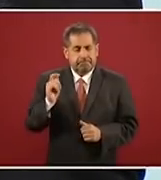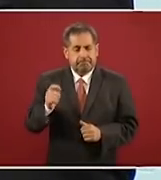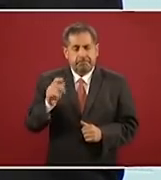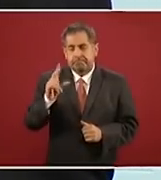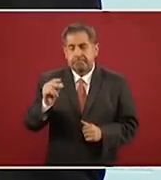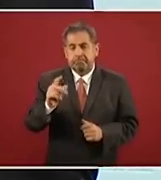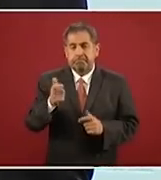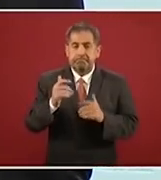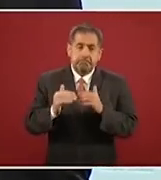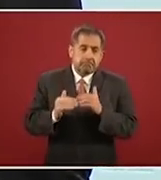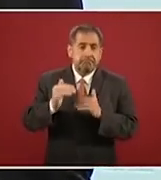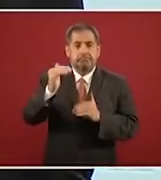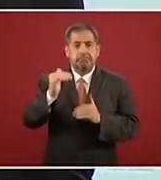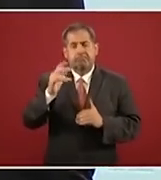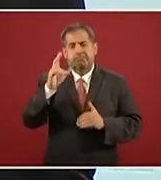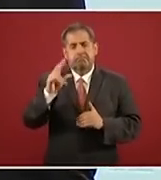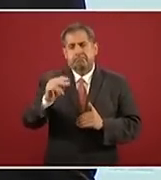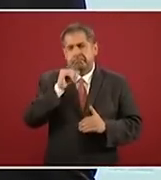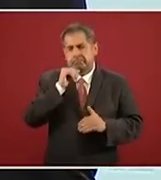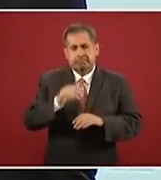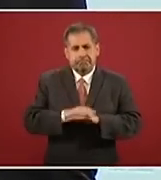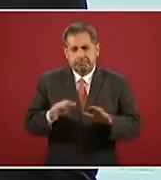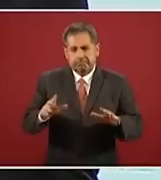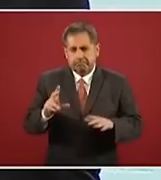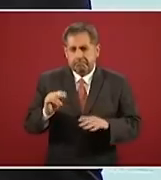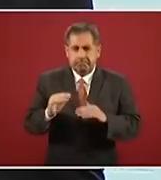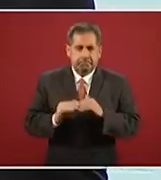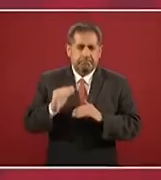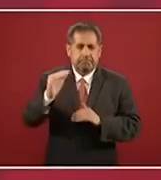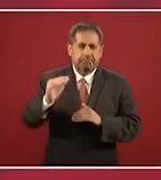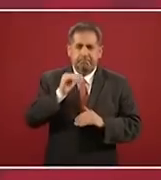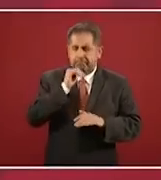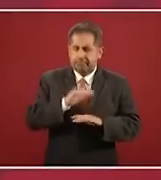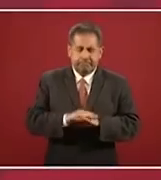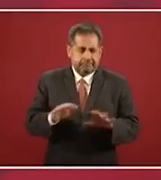aumentos no aumentarán